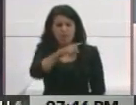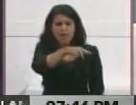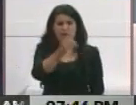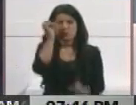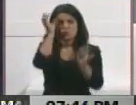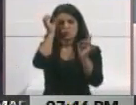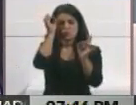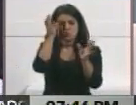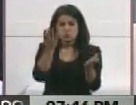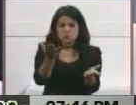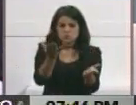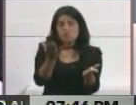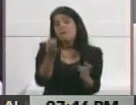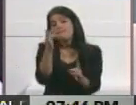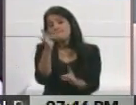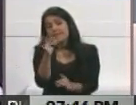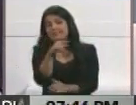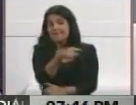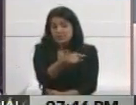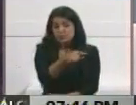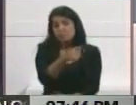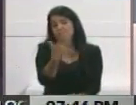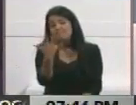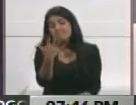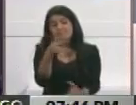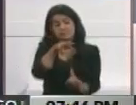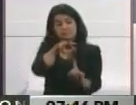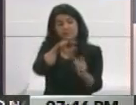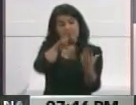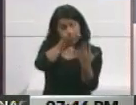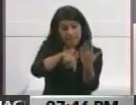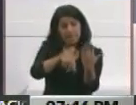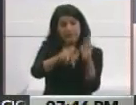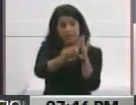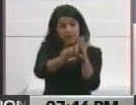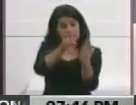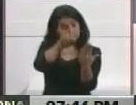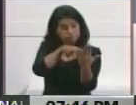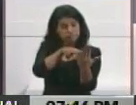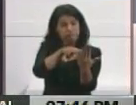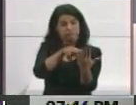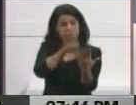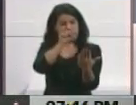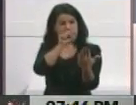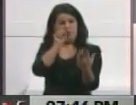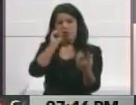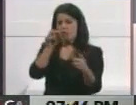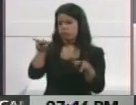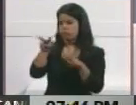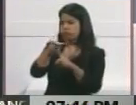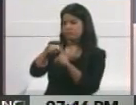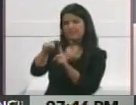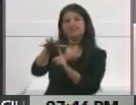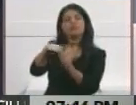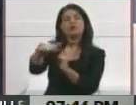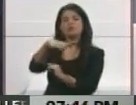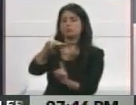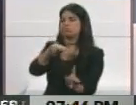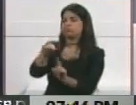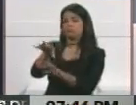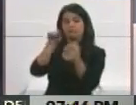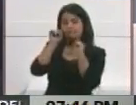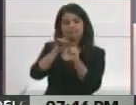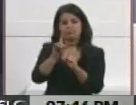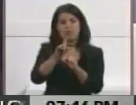supuesto con muy poca capacidad de análisis no solo de la realidad sino de las normas las normas son